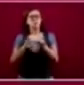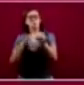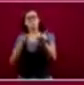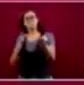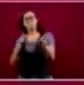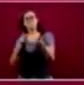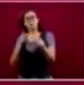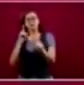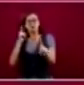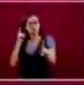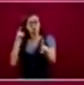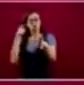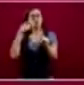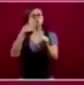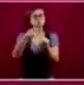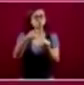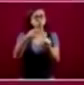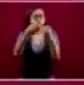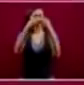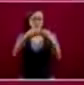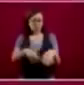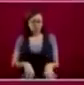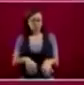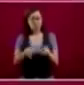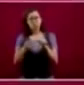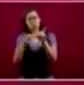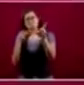y si no le ensartar perdistes